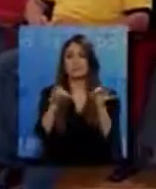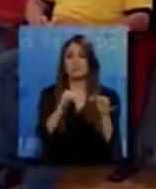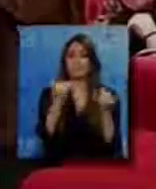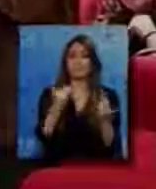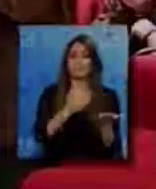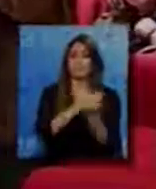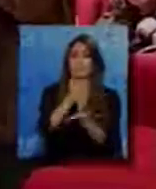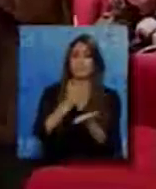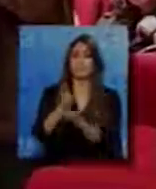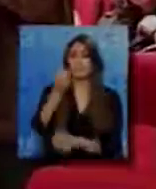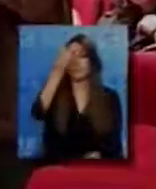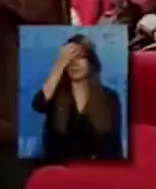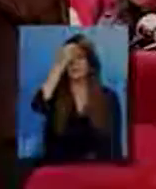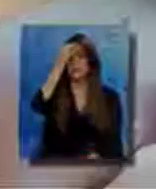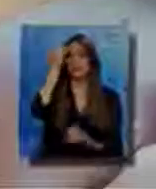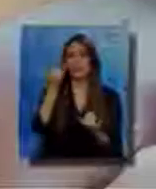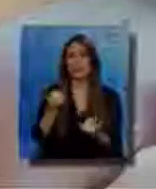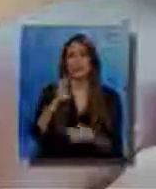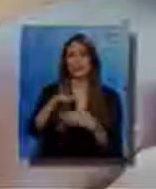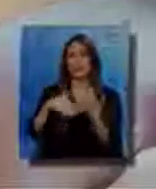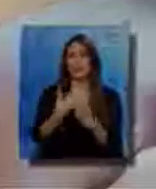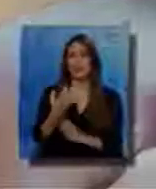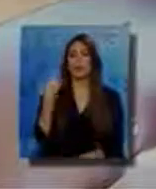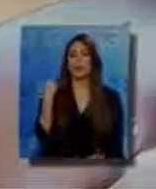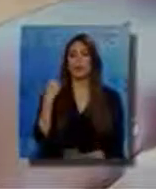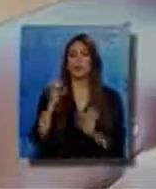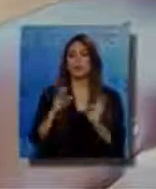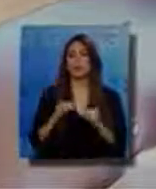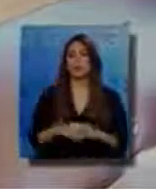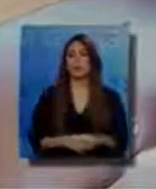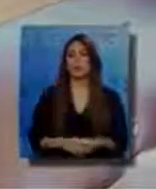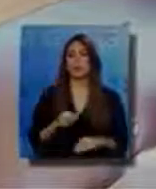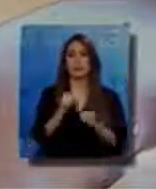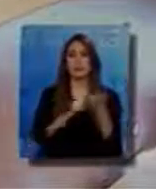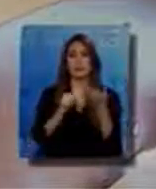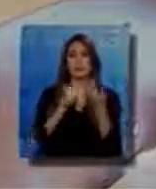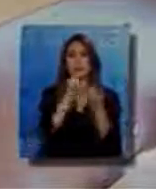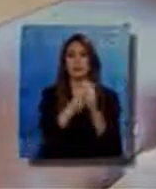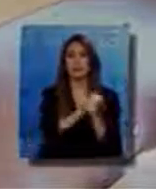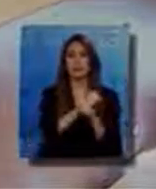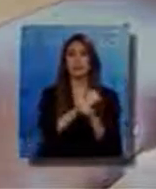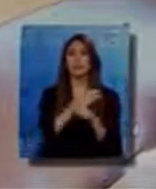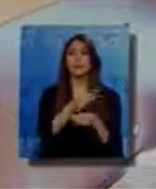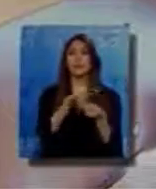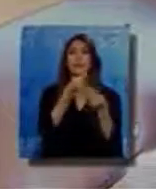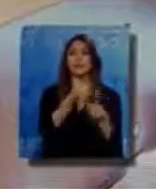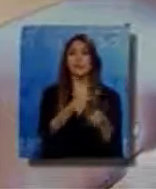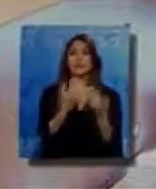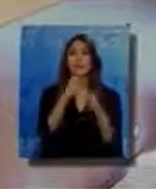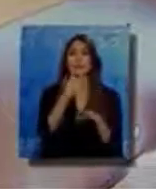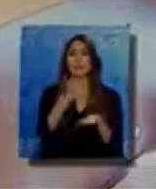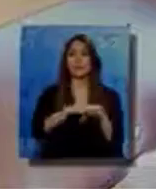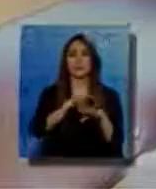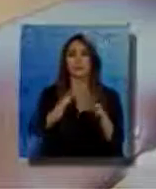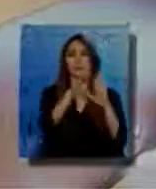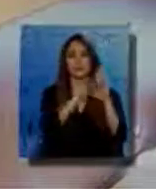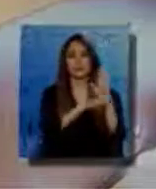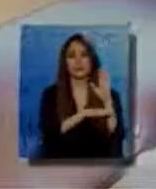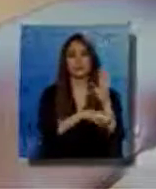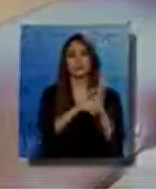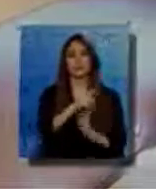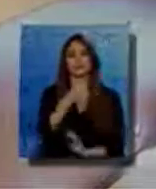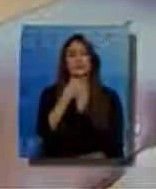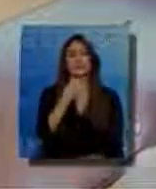de los estudiantes está garantizado. El Ministerio de Defensa remitió el listado de aquellos establecimientos que en base a estos criterios consideraban